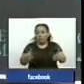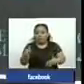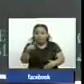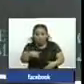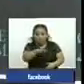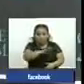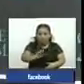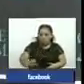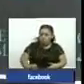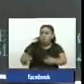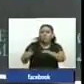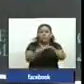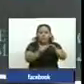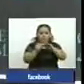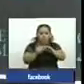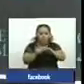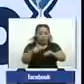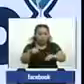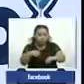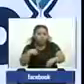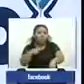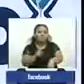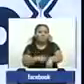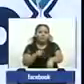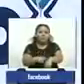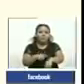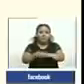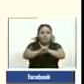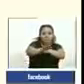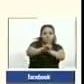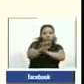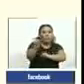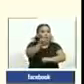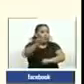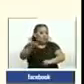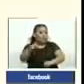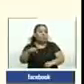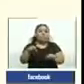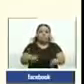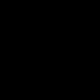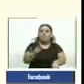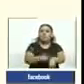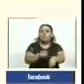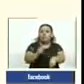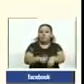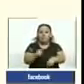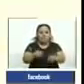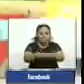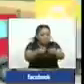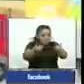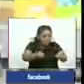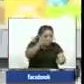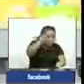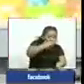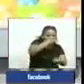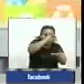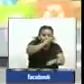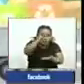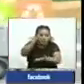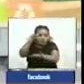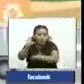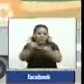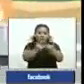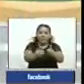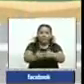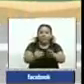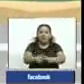empiece a repetir las palabras Estoy a Tiempo. La campaña Estoy a Tiempo promueve la concientización en la separación correcta de los desechos sólidos,